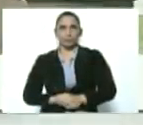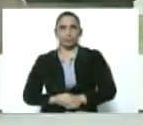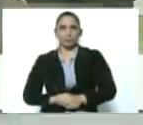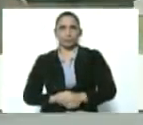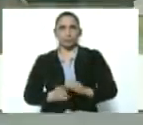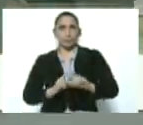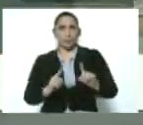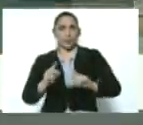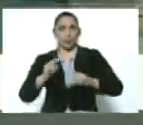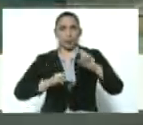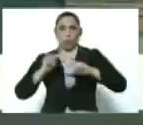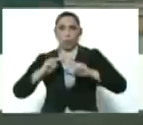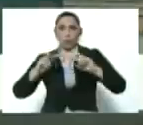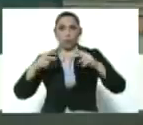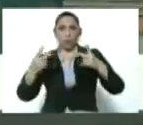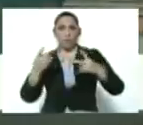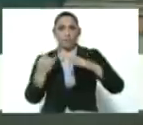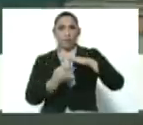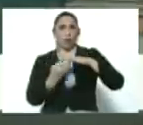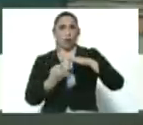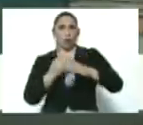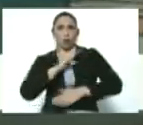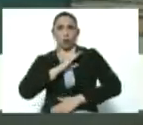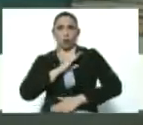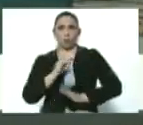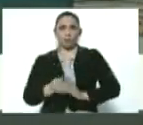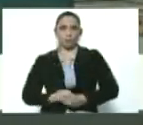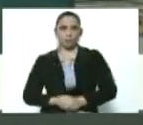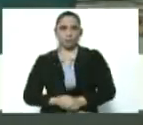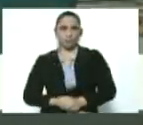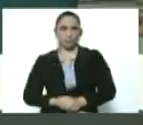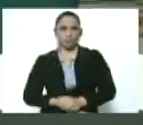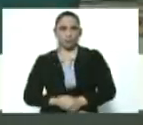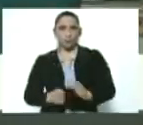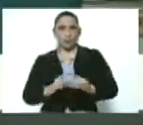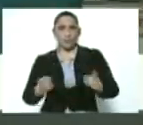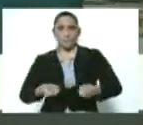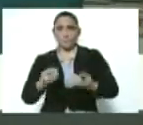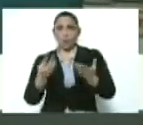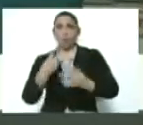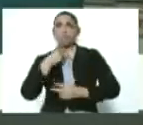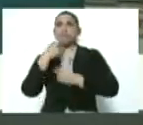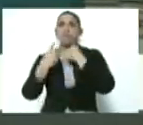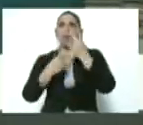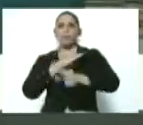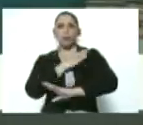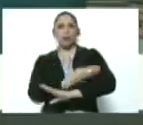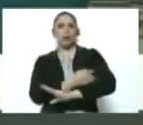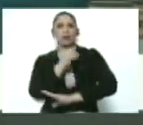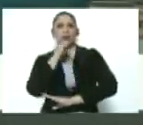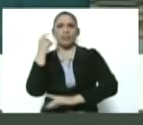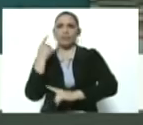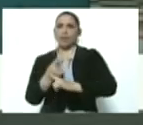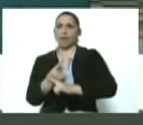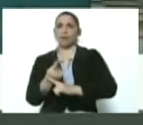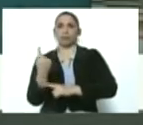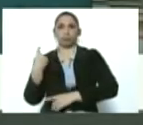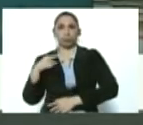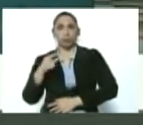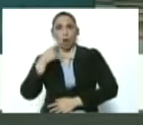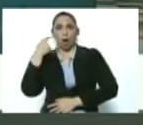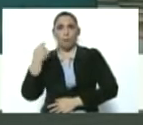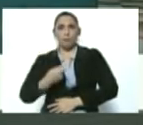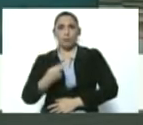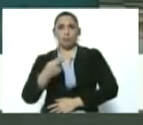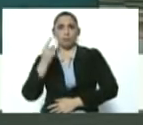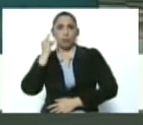la construcción de una nueva institucionalidad y para darle la voz y el poder a quien debe tenerlo al hombre